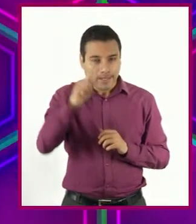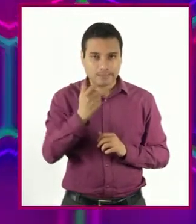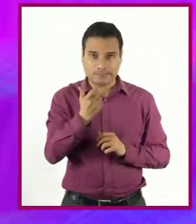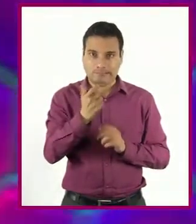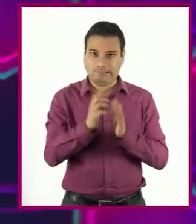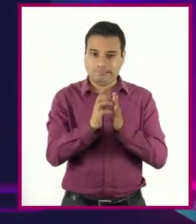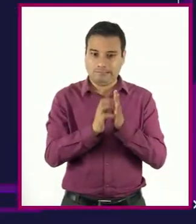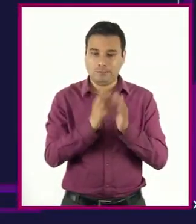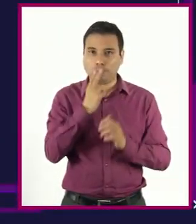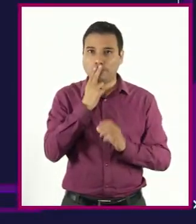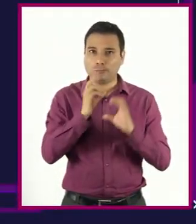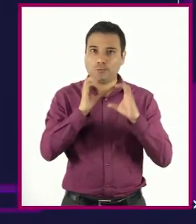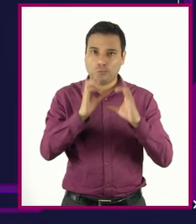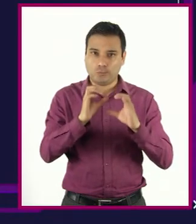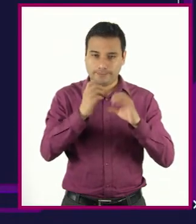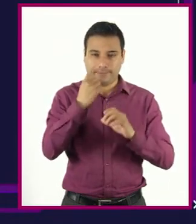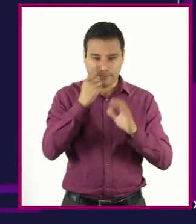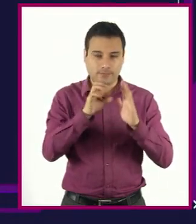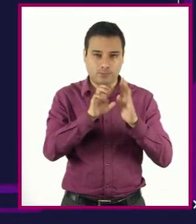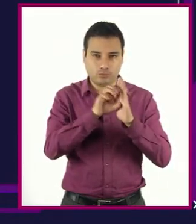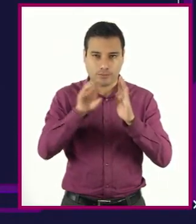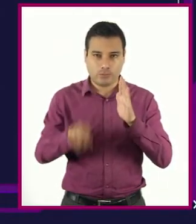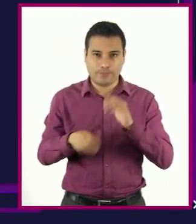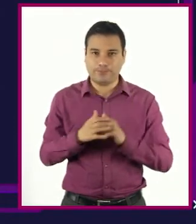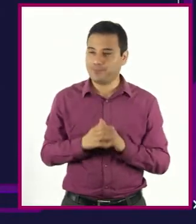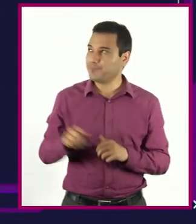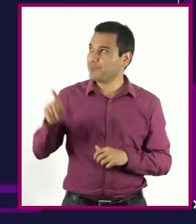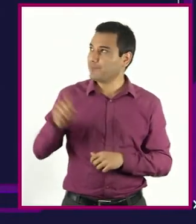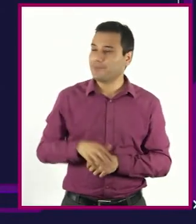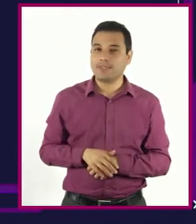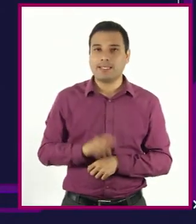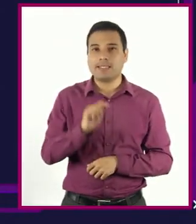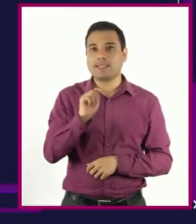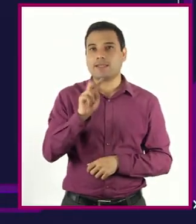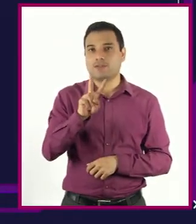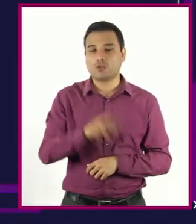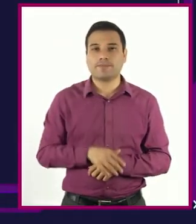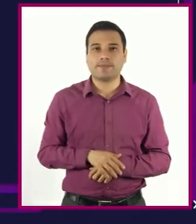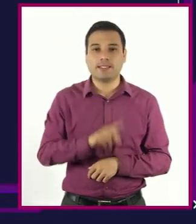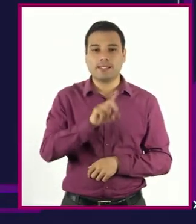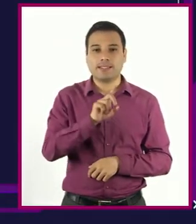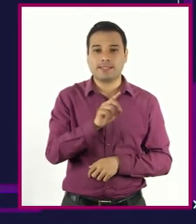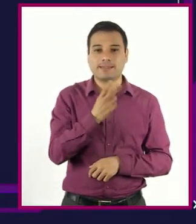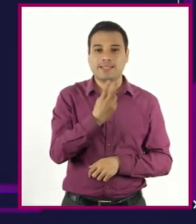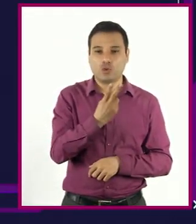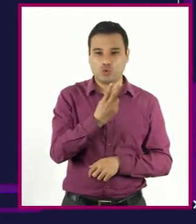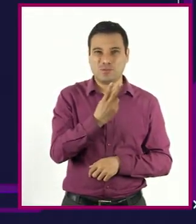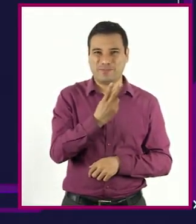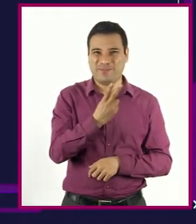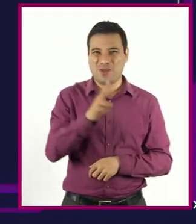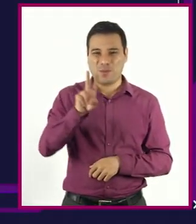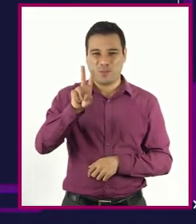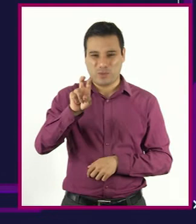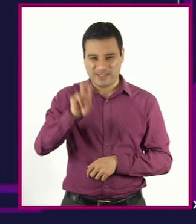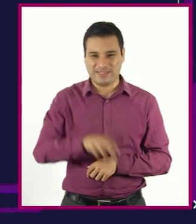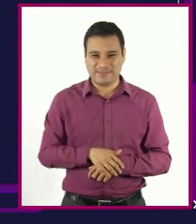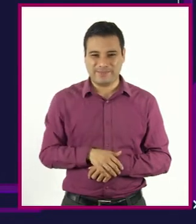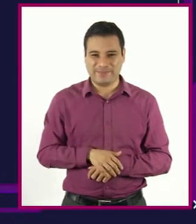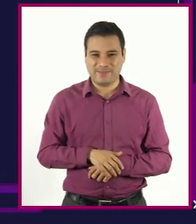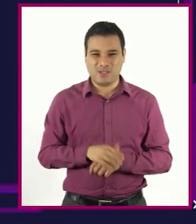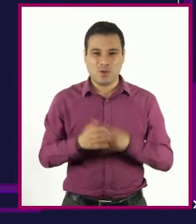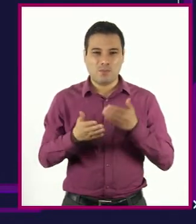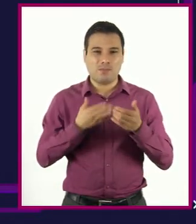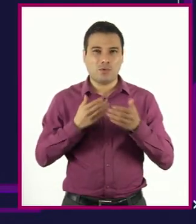economía. Para un televisor de 32 pulgadas, modelo 8H, con un precio de